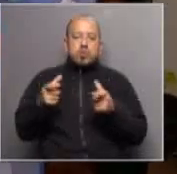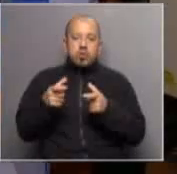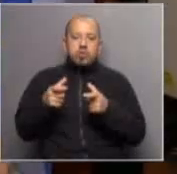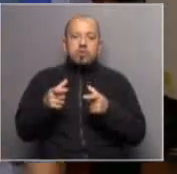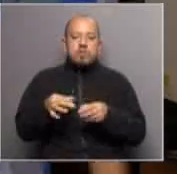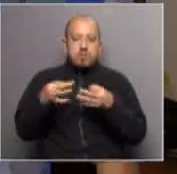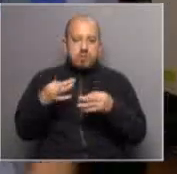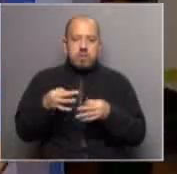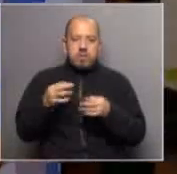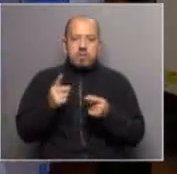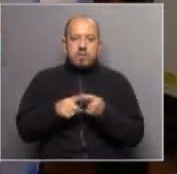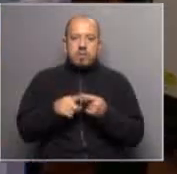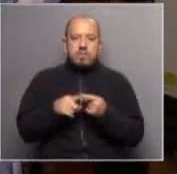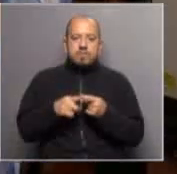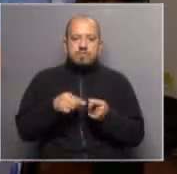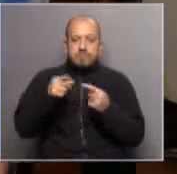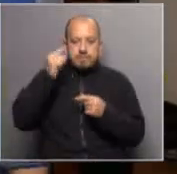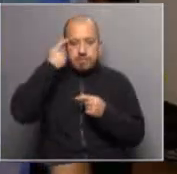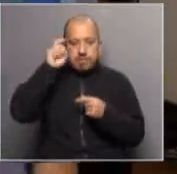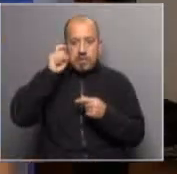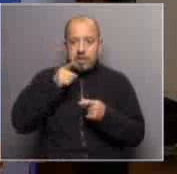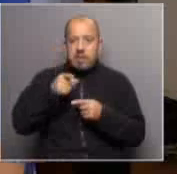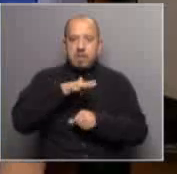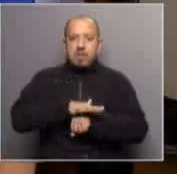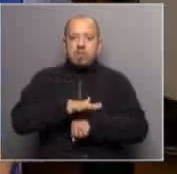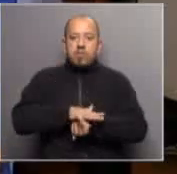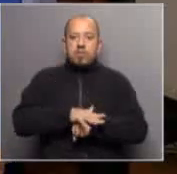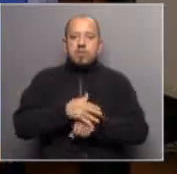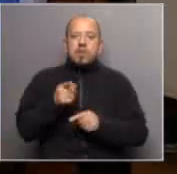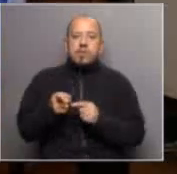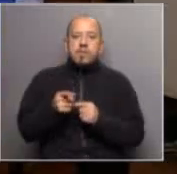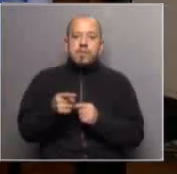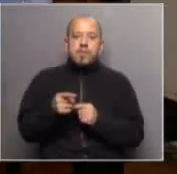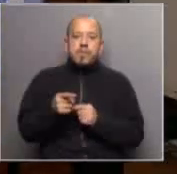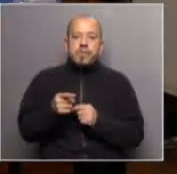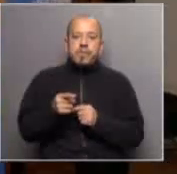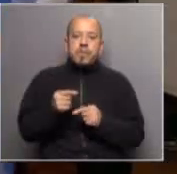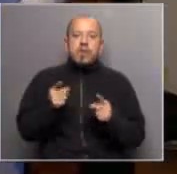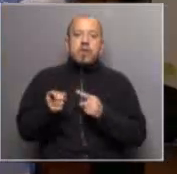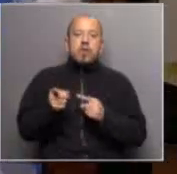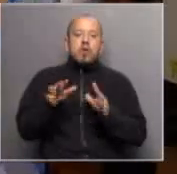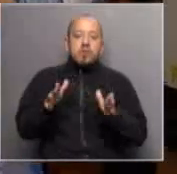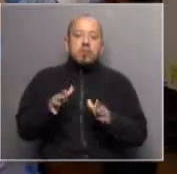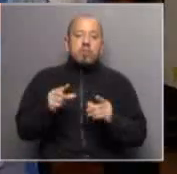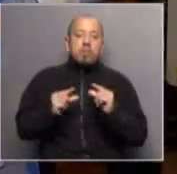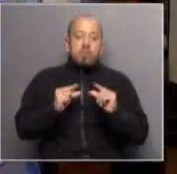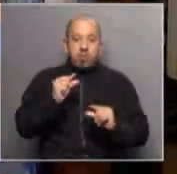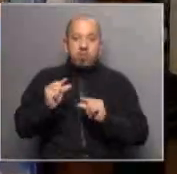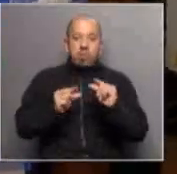que salió una idea a partir en ese momento. Y bueno, y con el tiempo nos